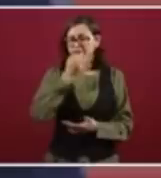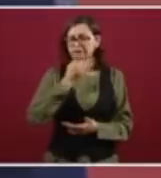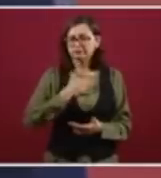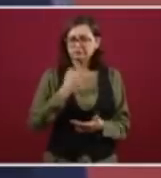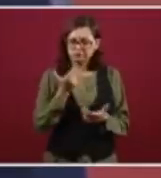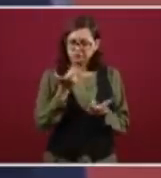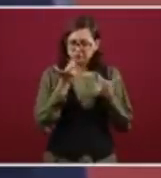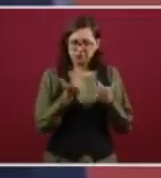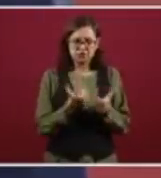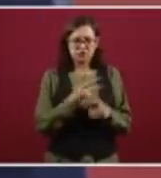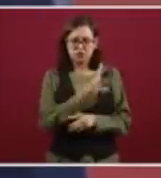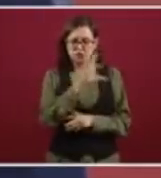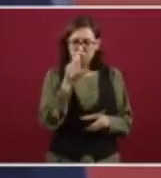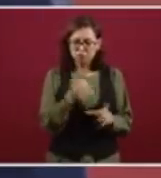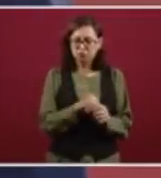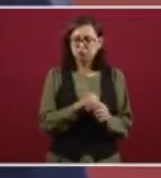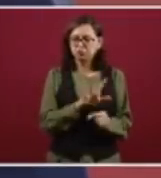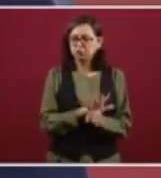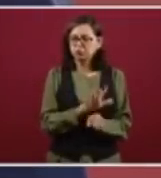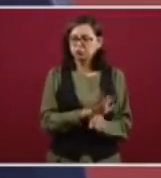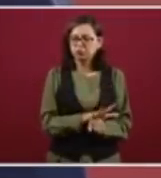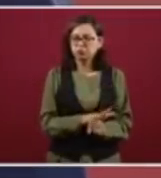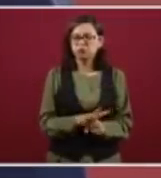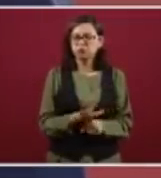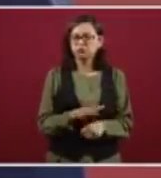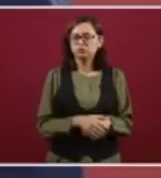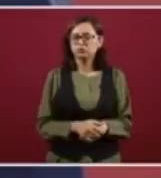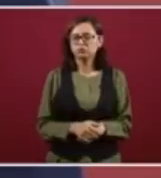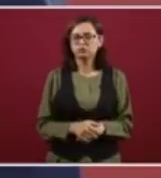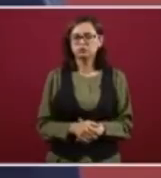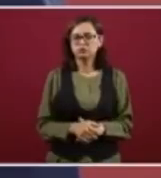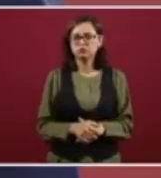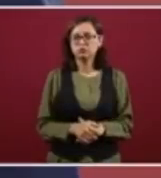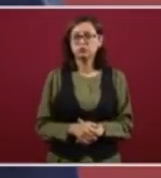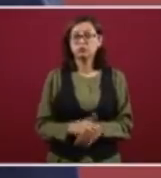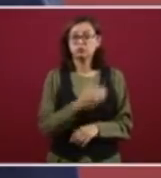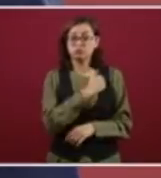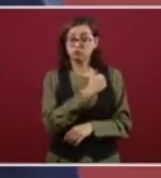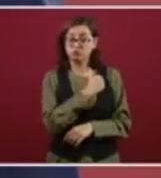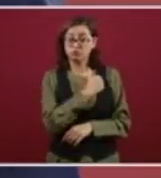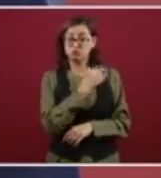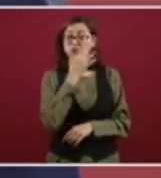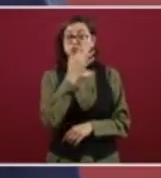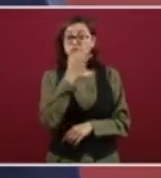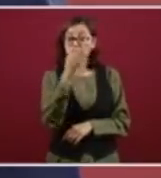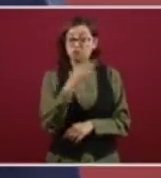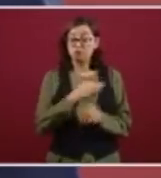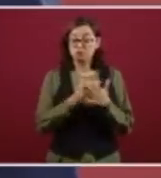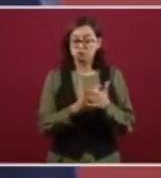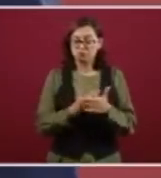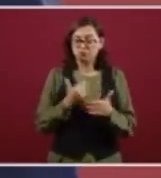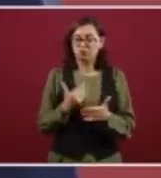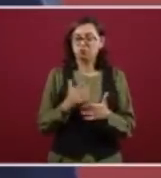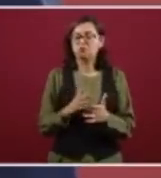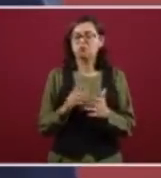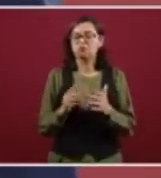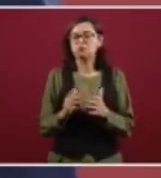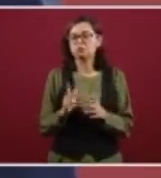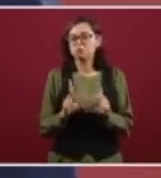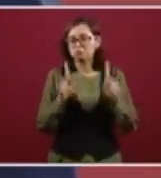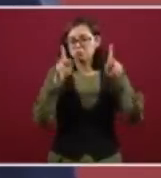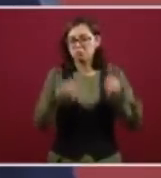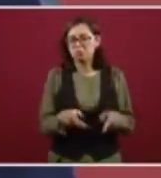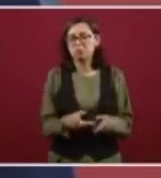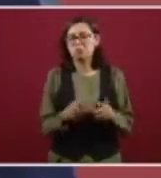hasta el dinero del funeral y nos pidió cómo quería que